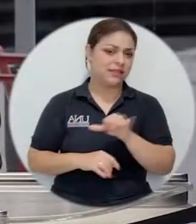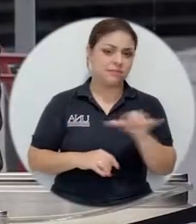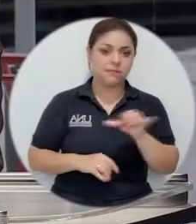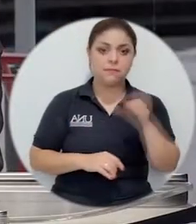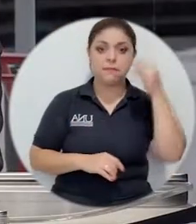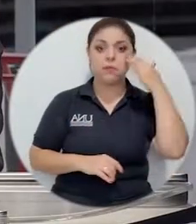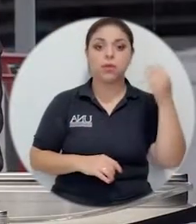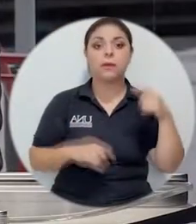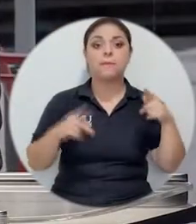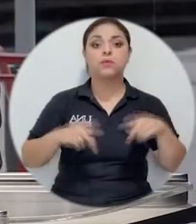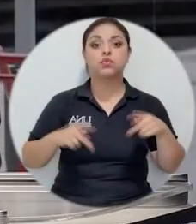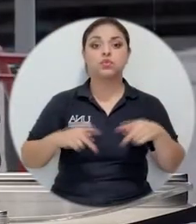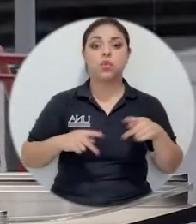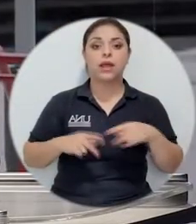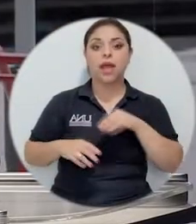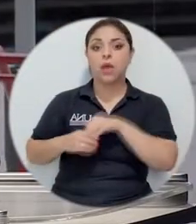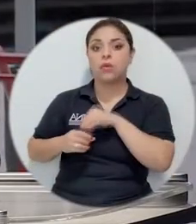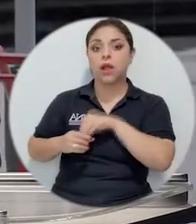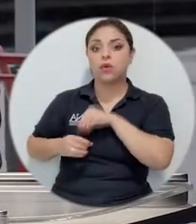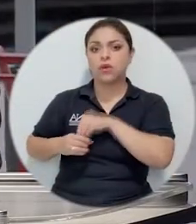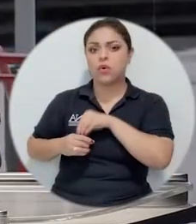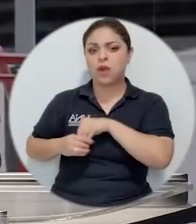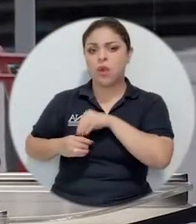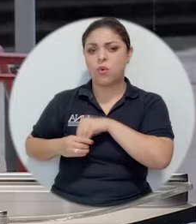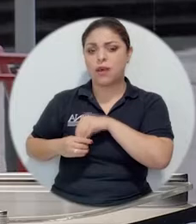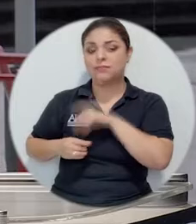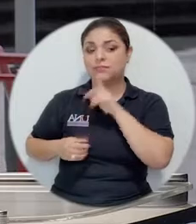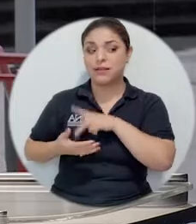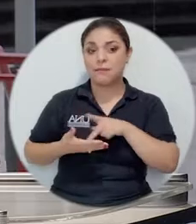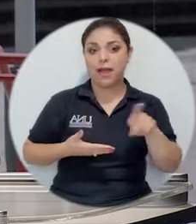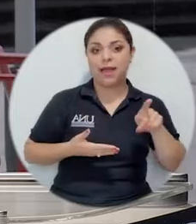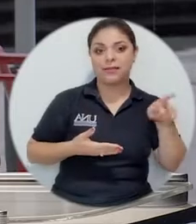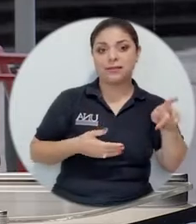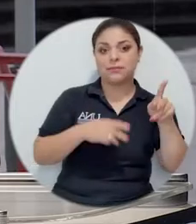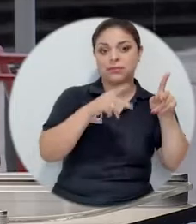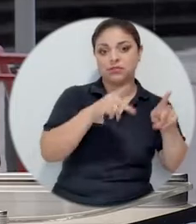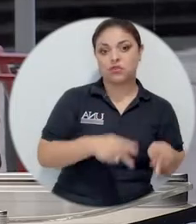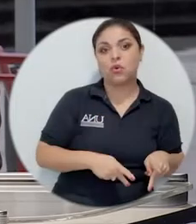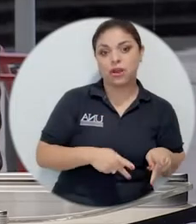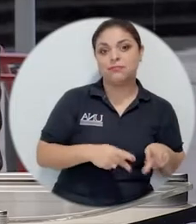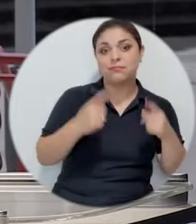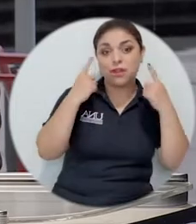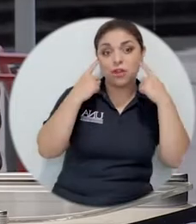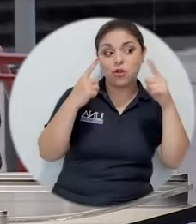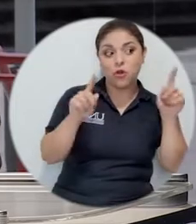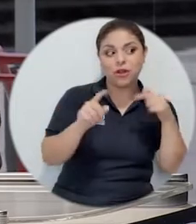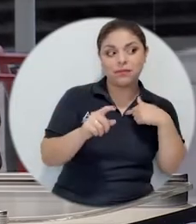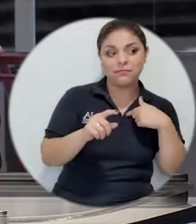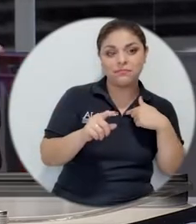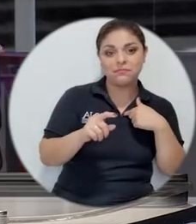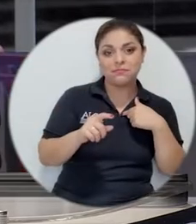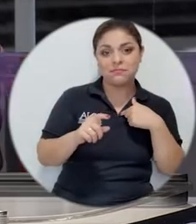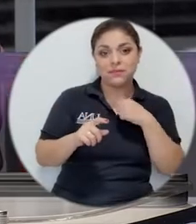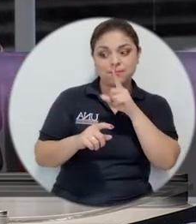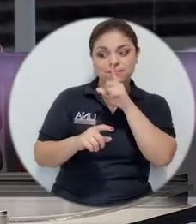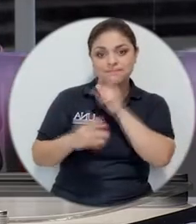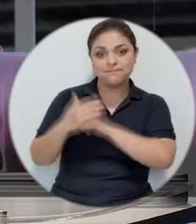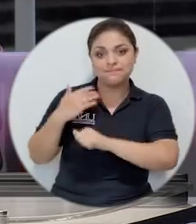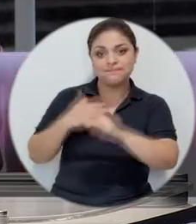¿verdad? Porque las personas ahorran todo lo que pueden para pagarle a estos